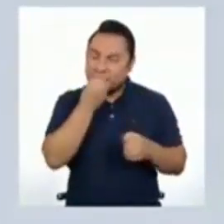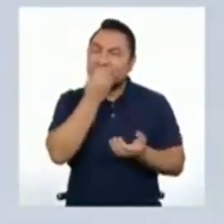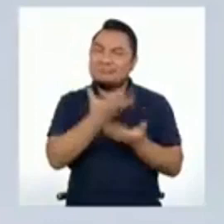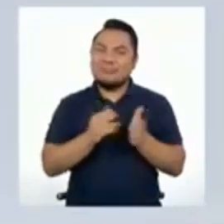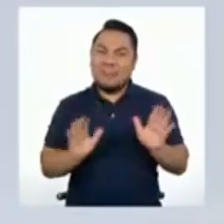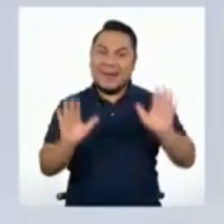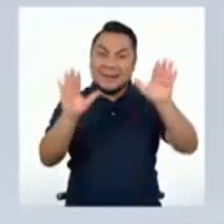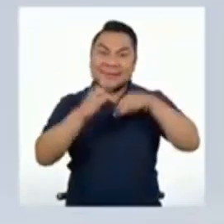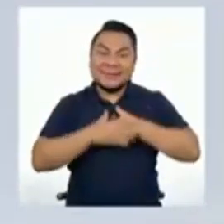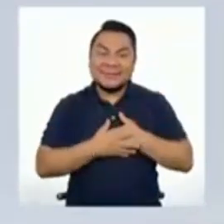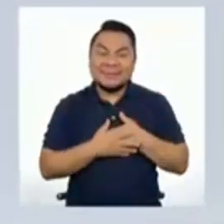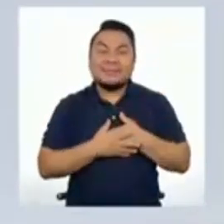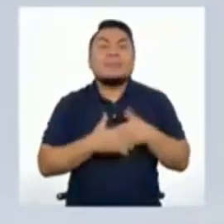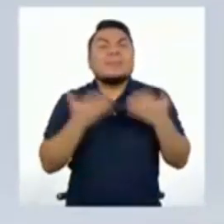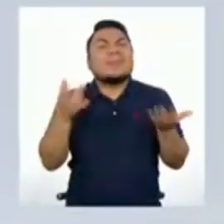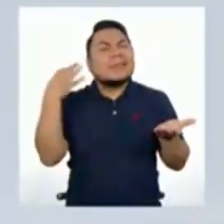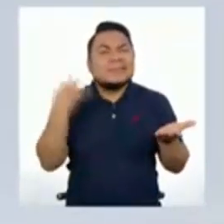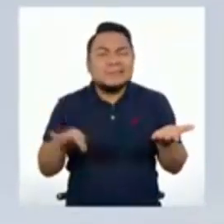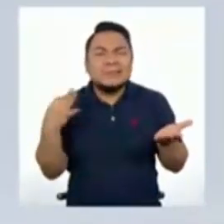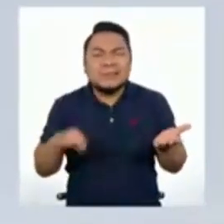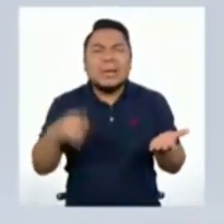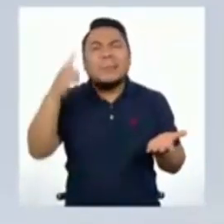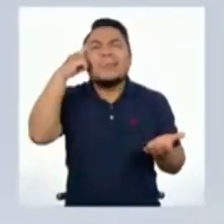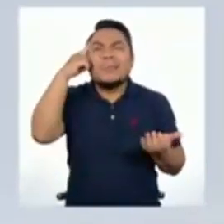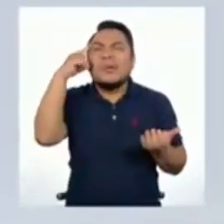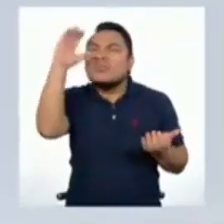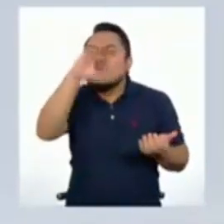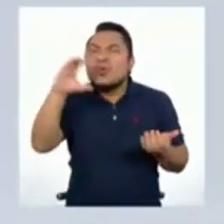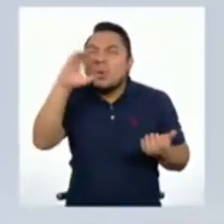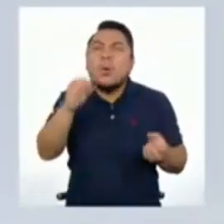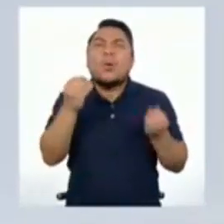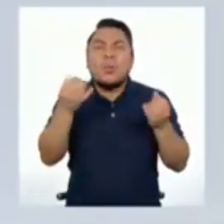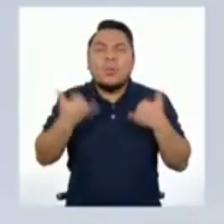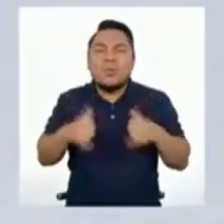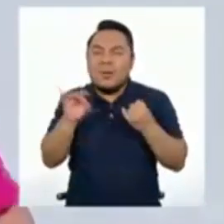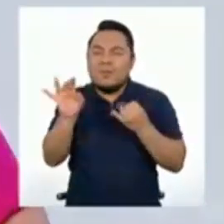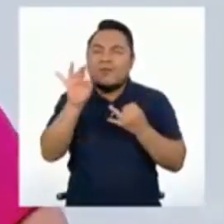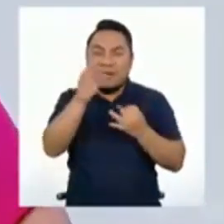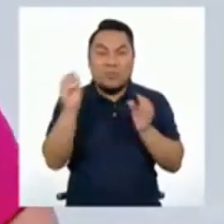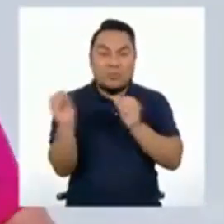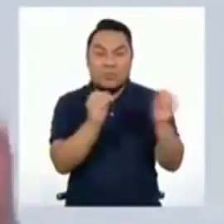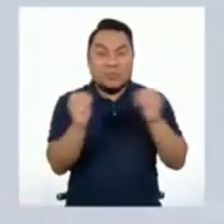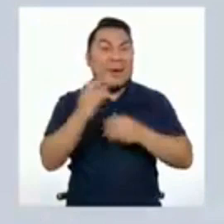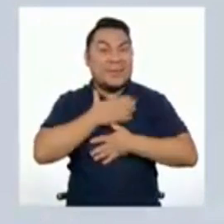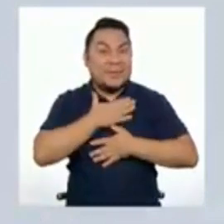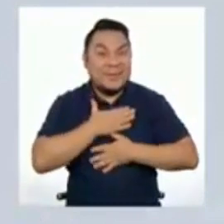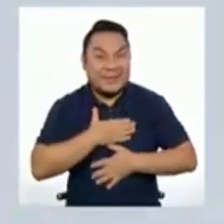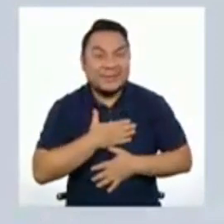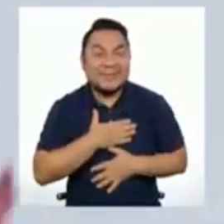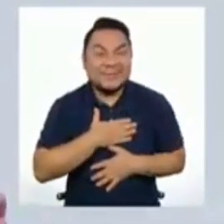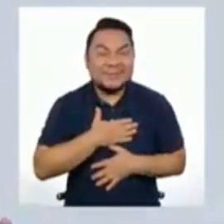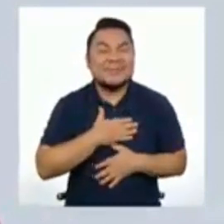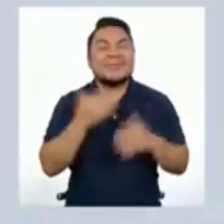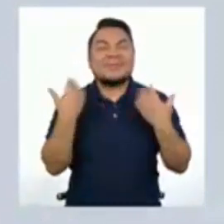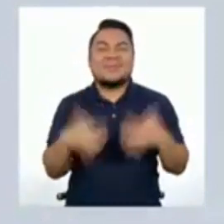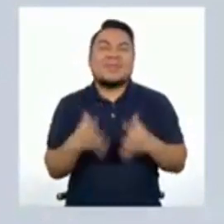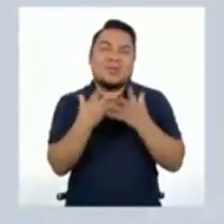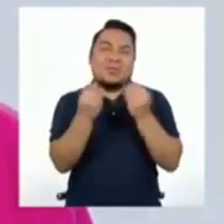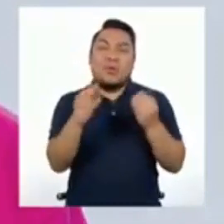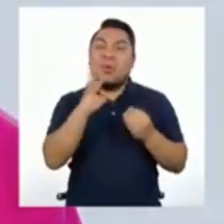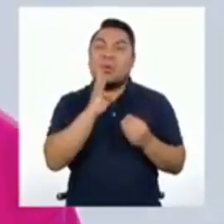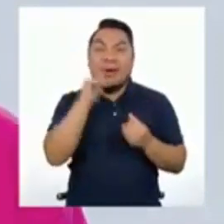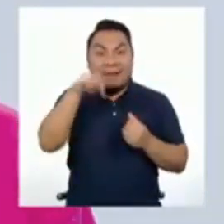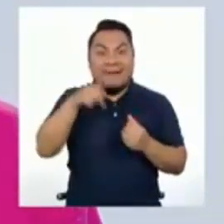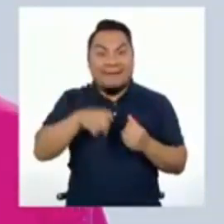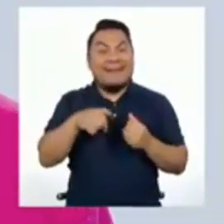maravilloso! Siempre podemos encontrar maneras de divertirnos y mover nuestro cuerpo. Hemos hablado de tantos juegos